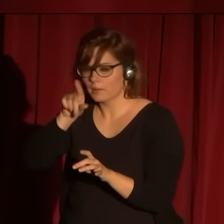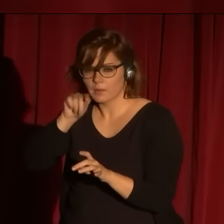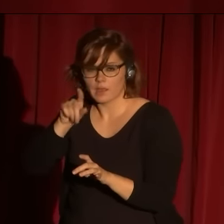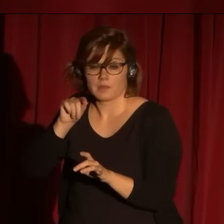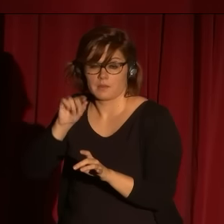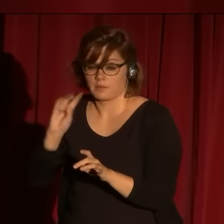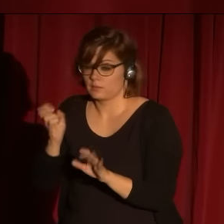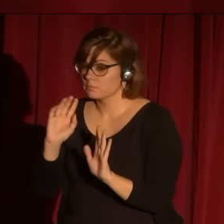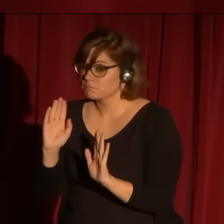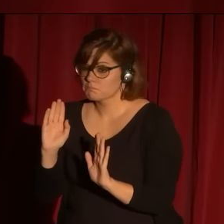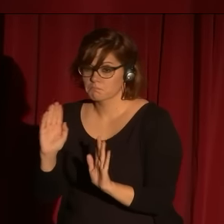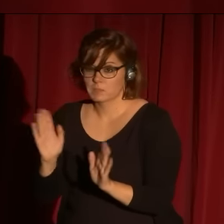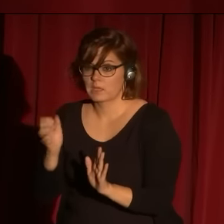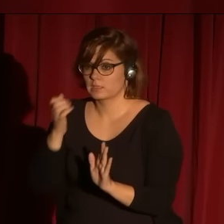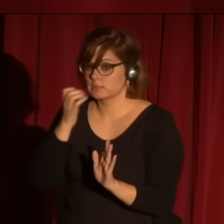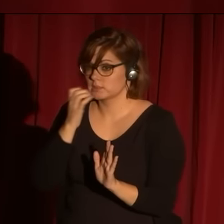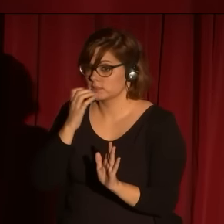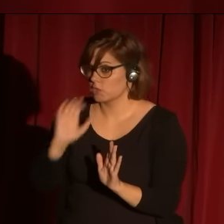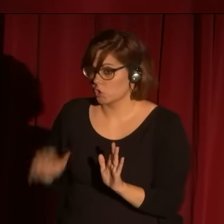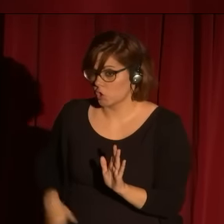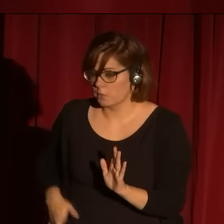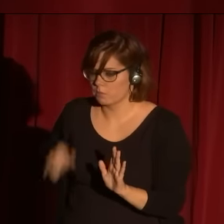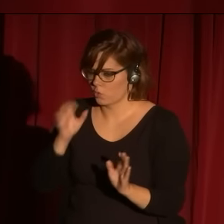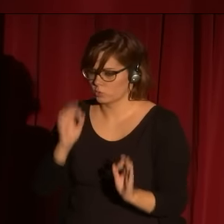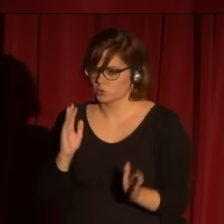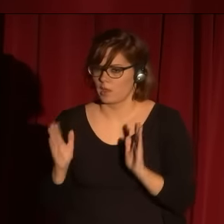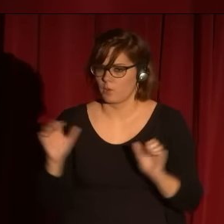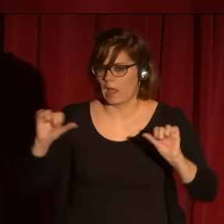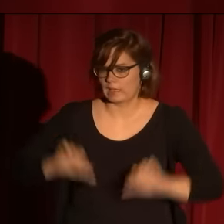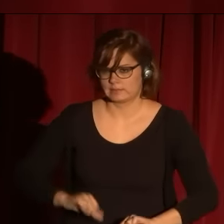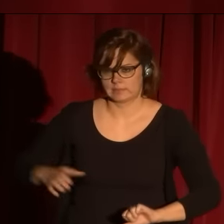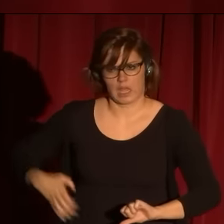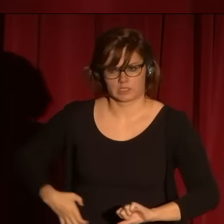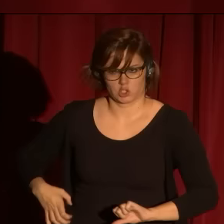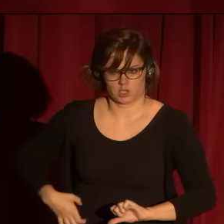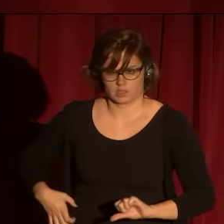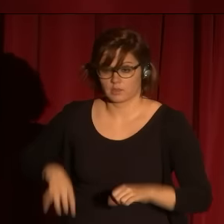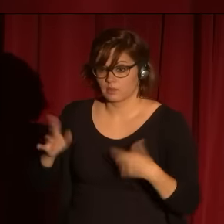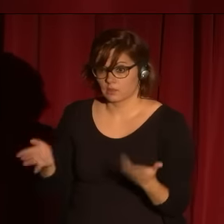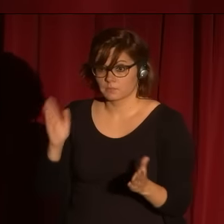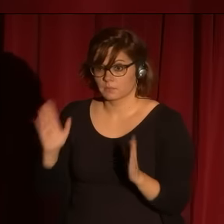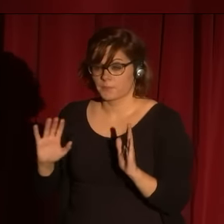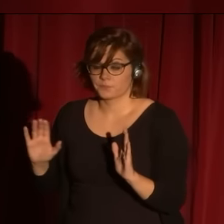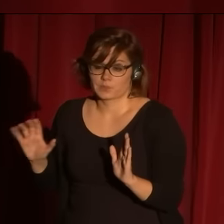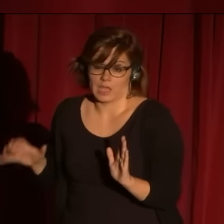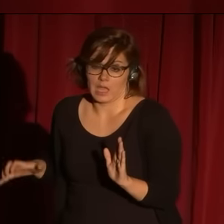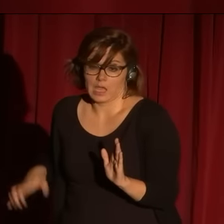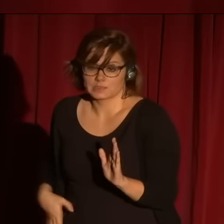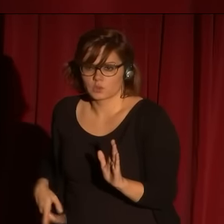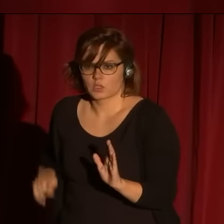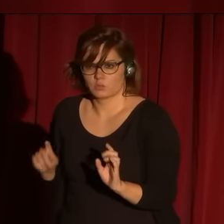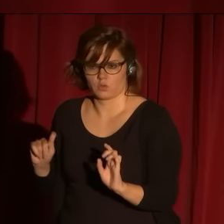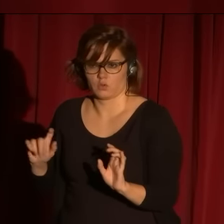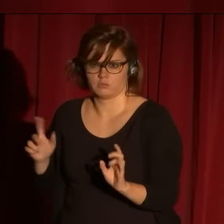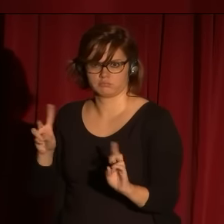precisamente porque está pasando lo contrario no hay una especie de crisis aristocrática y los los archiduques lo que son es la reacción